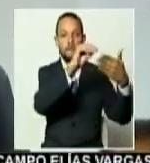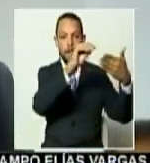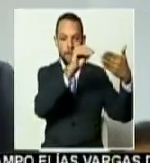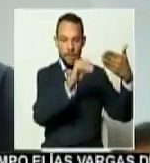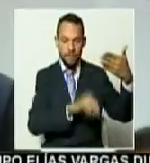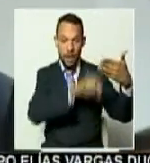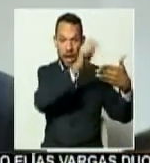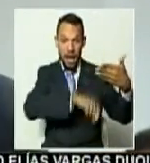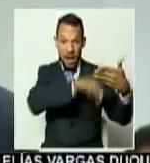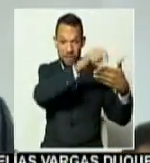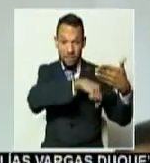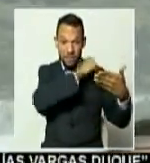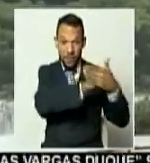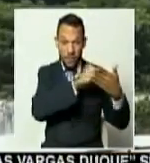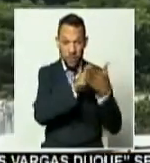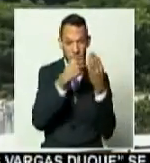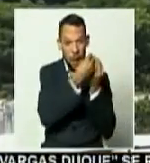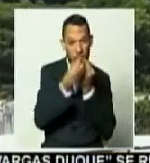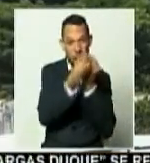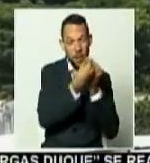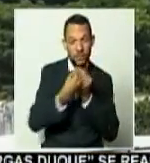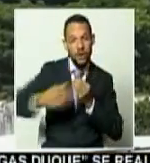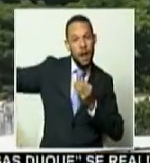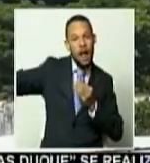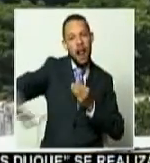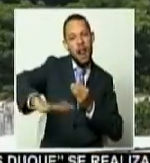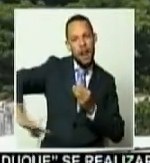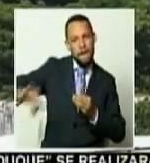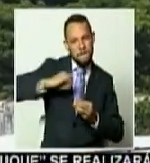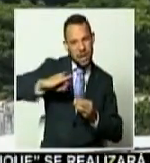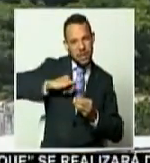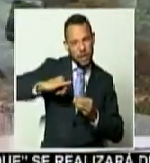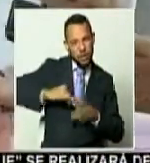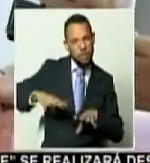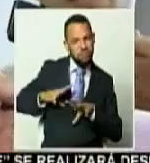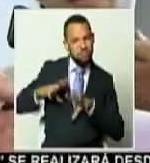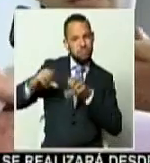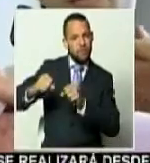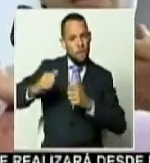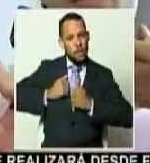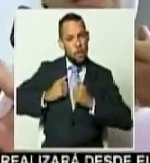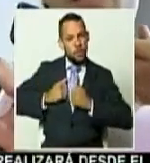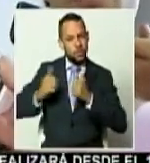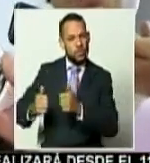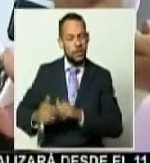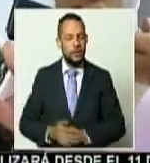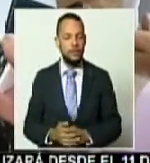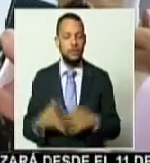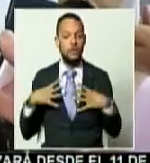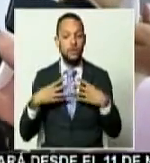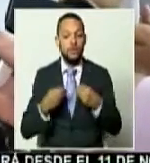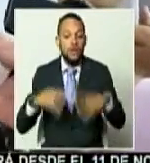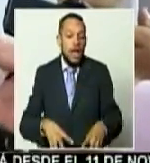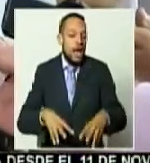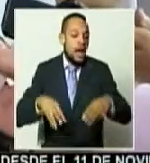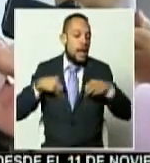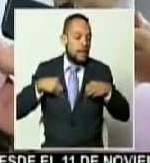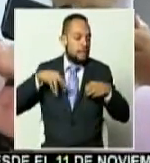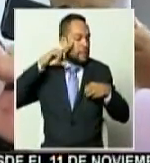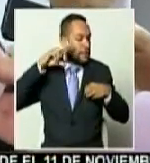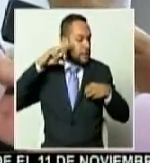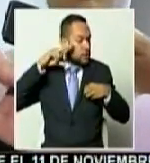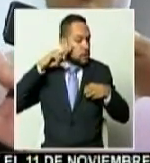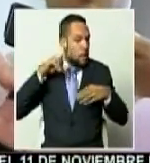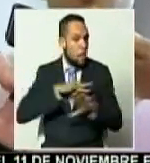por el Consejo y que tienen relación con el lote del Batallón San Mateo de Pereira. Nosotros acogemos, atendemos, acatamos, como lo puedo